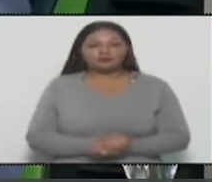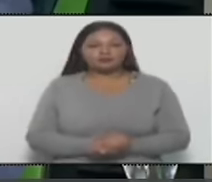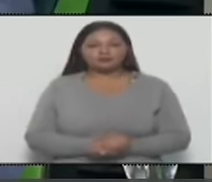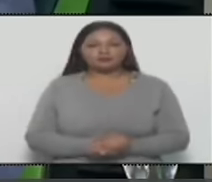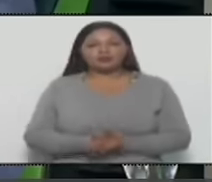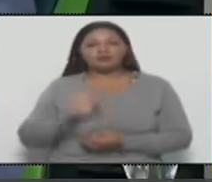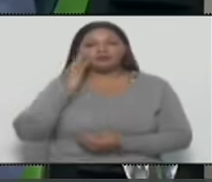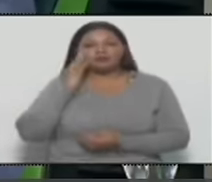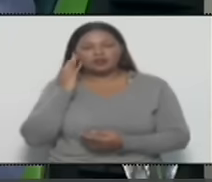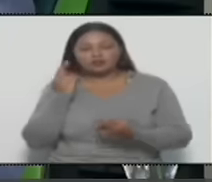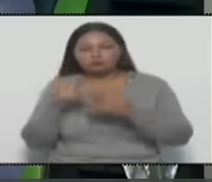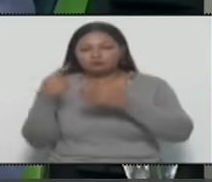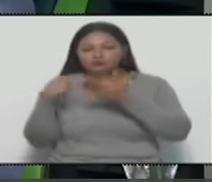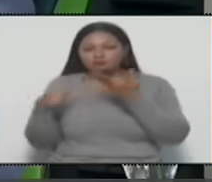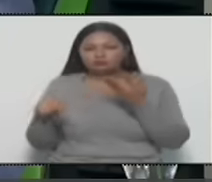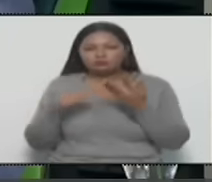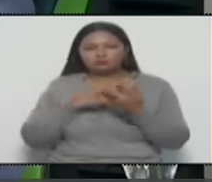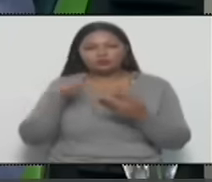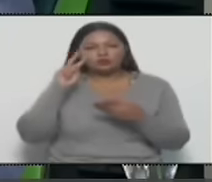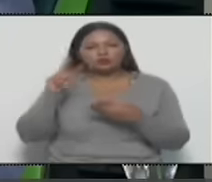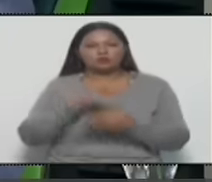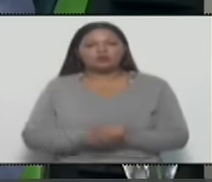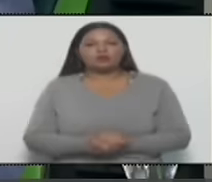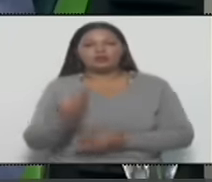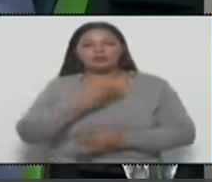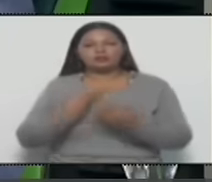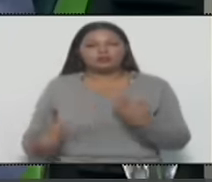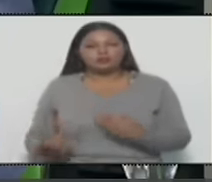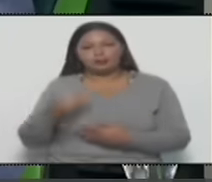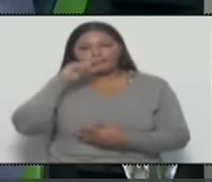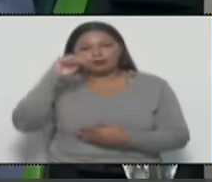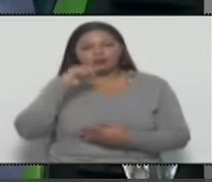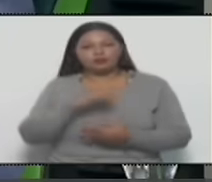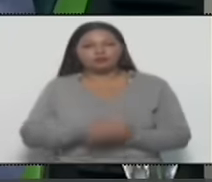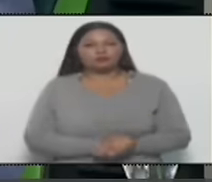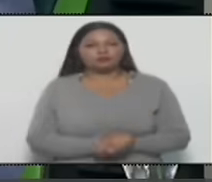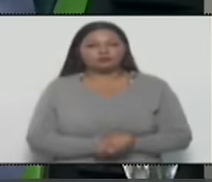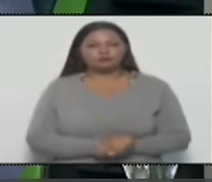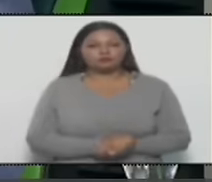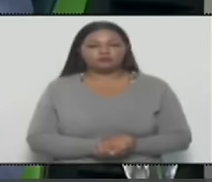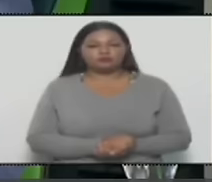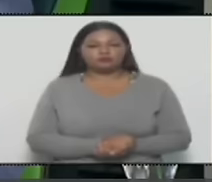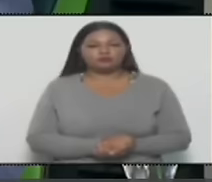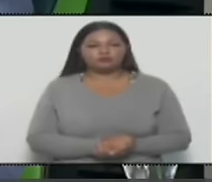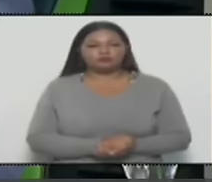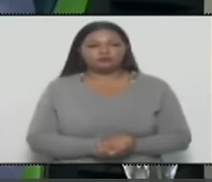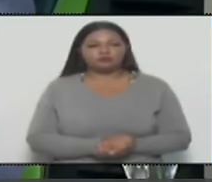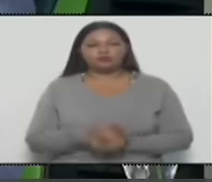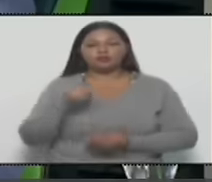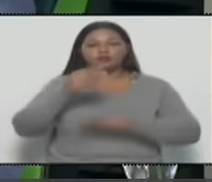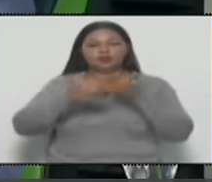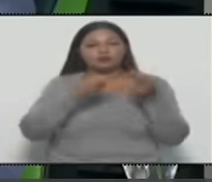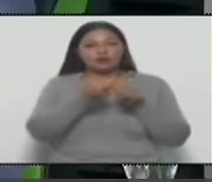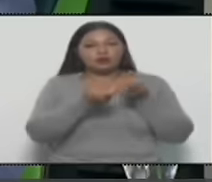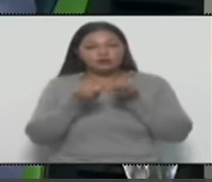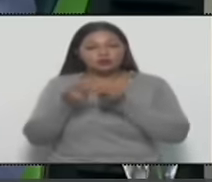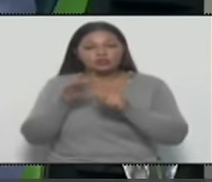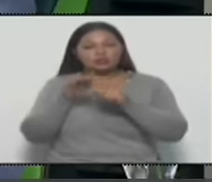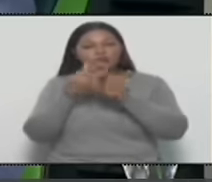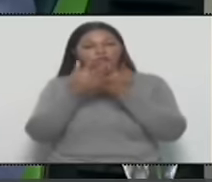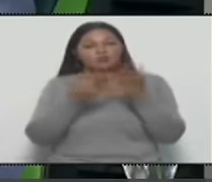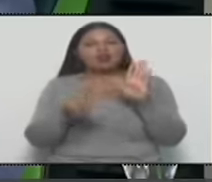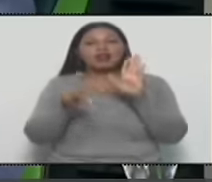Facebook. Entonces, allí el presidente Nicolás Maduro ha instruido crear o regular una regulación, una